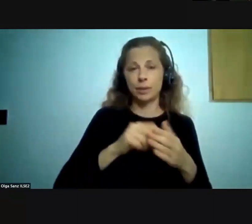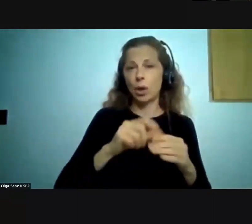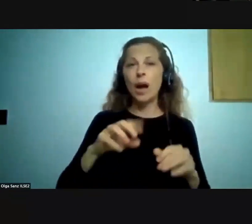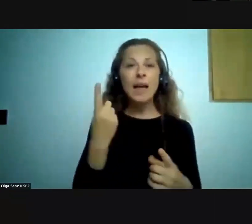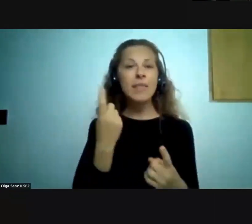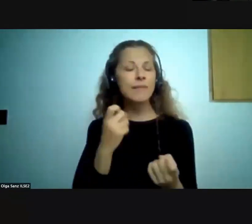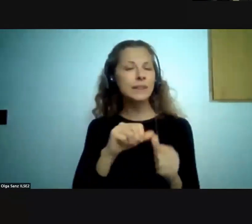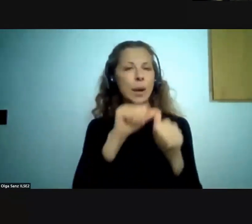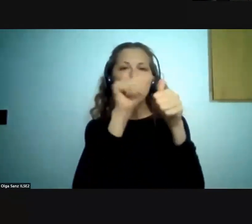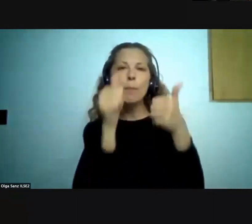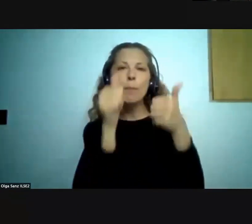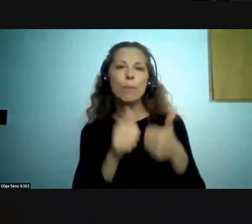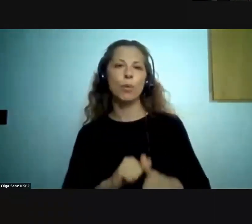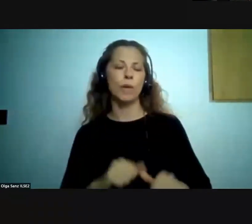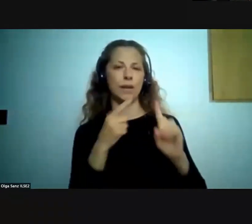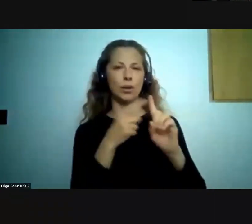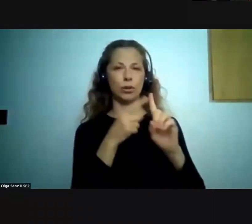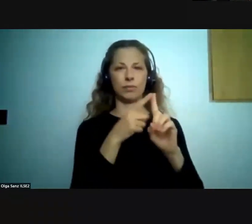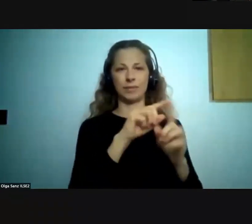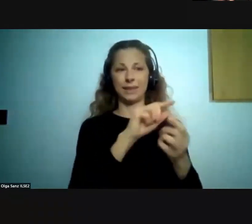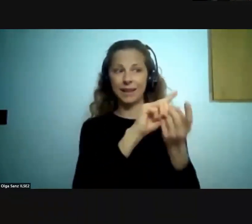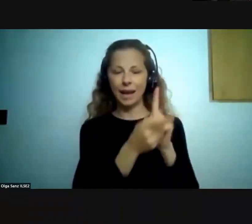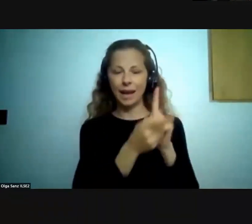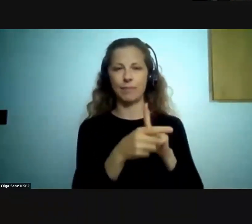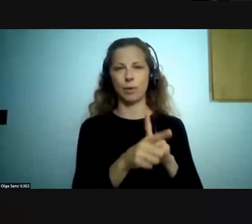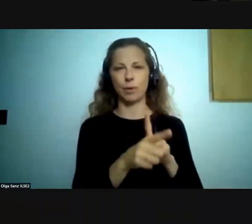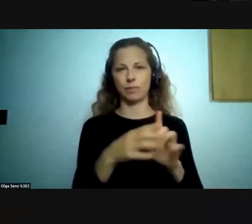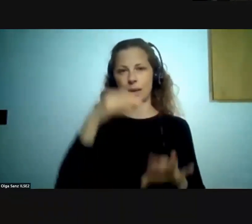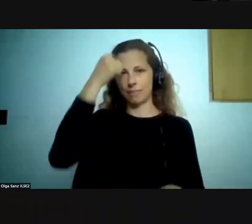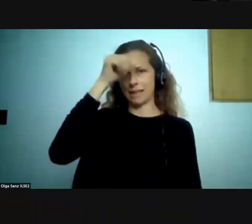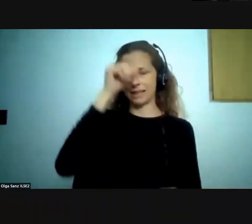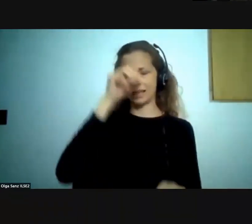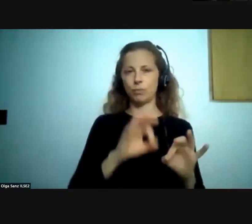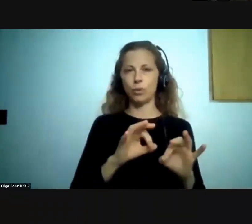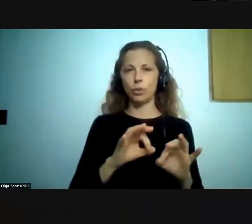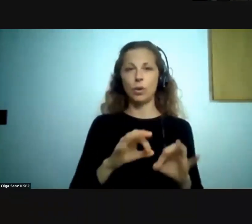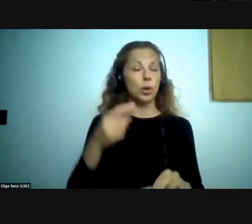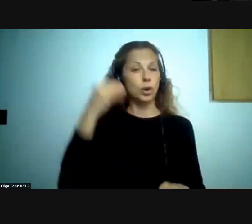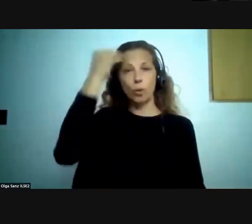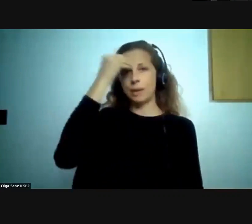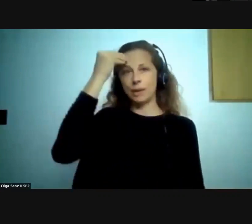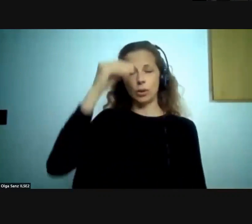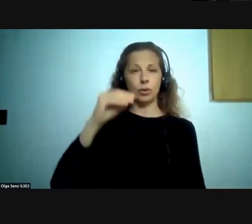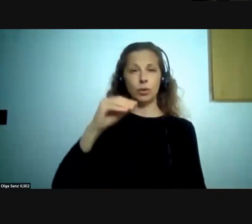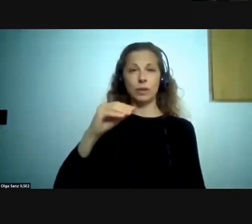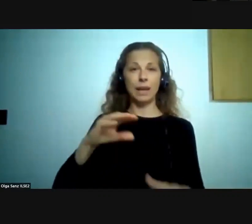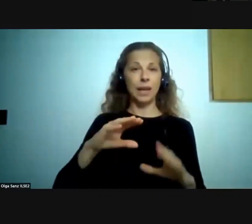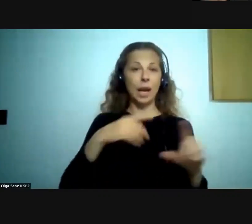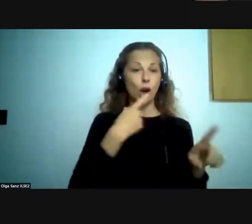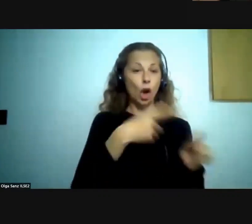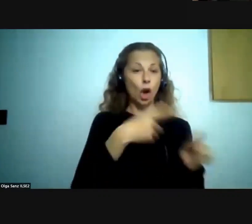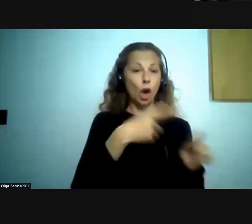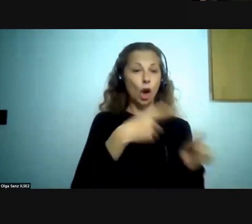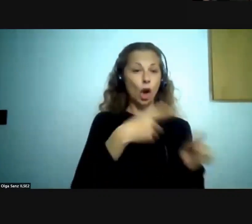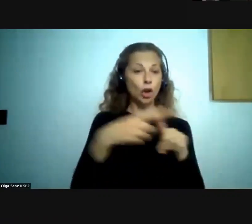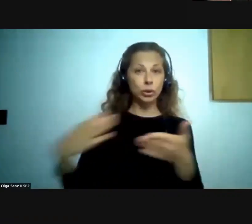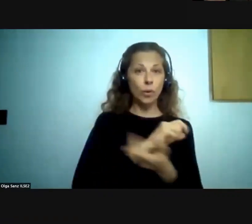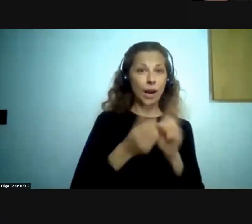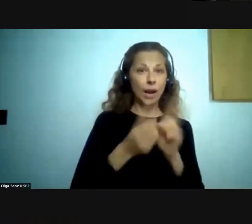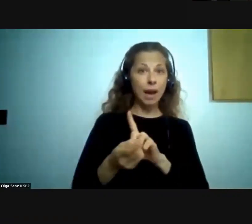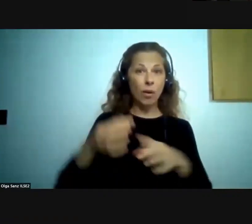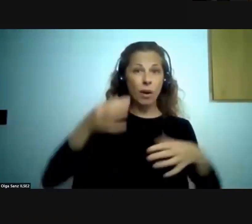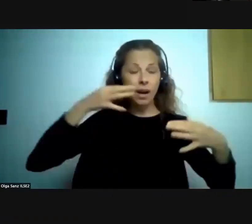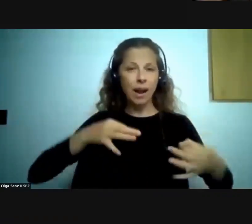social y cultural machista. Yo gráficamente muchas veces digo, o cambia todo o no cambia nada. Es decir, porque que